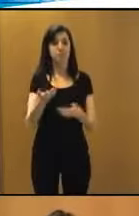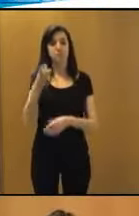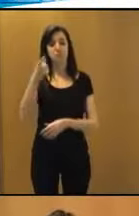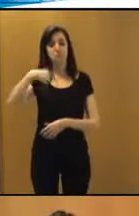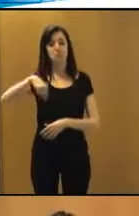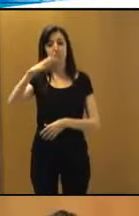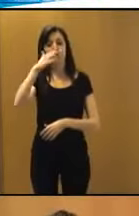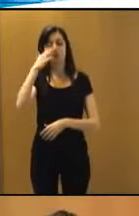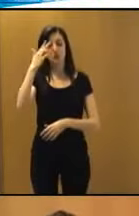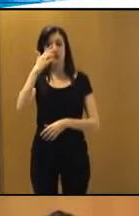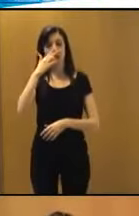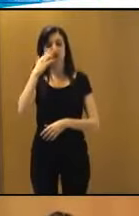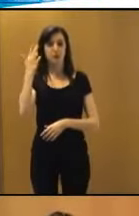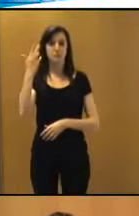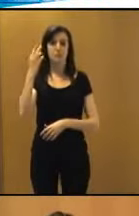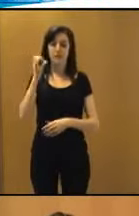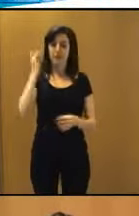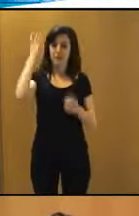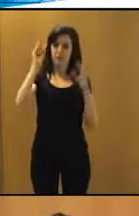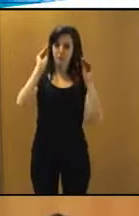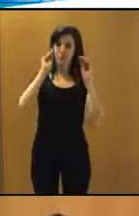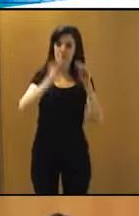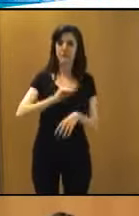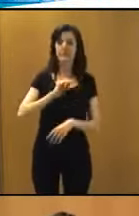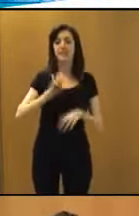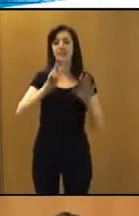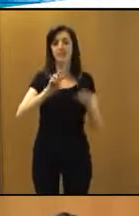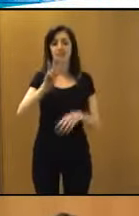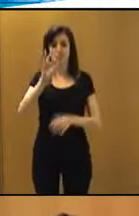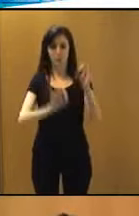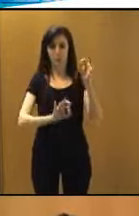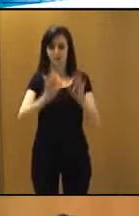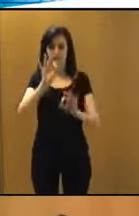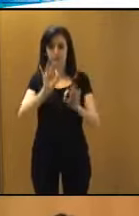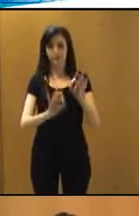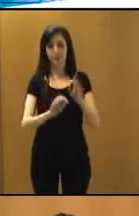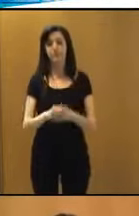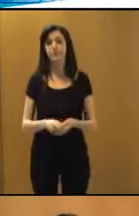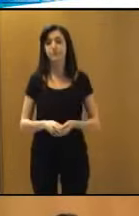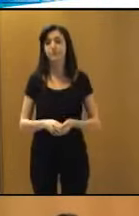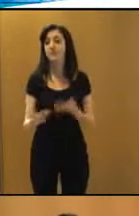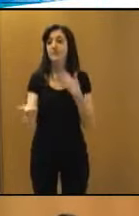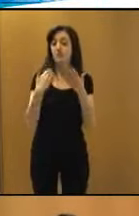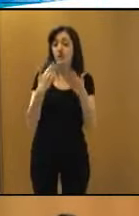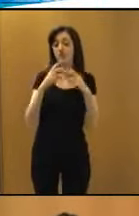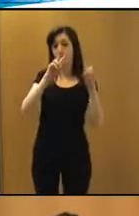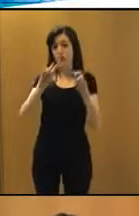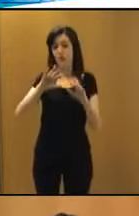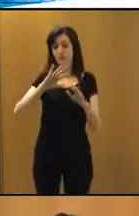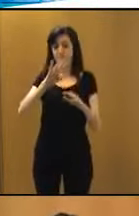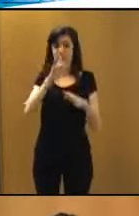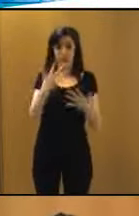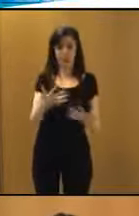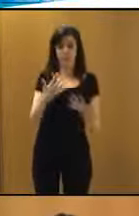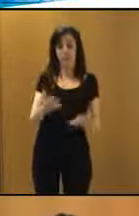de nuevo vemos el interés por información para actividades de este tipo, un 73%. Tertulias sobre temas